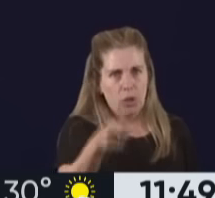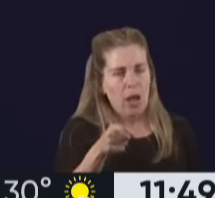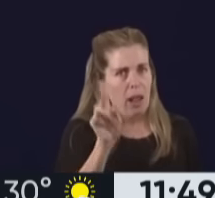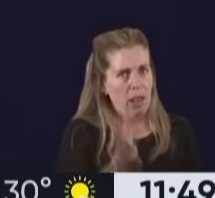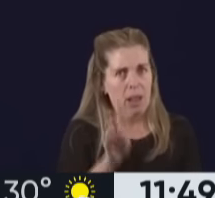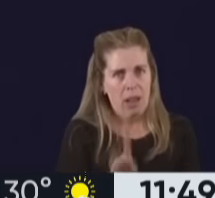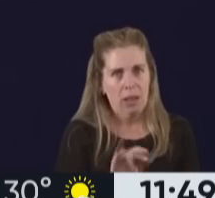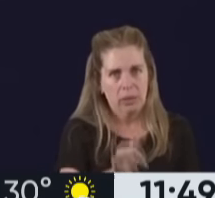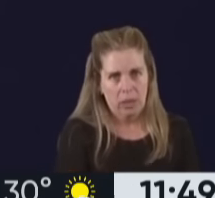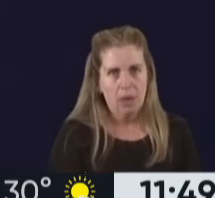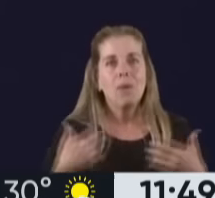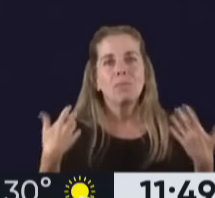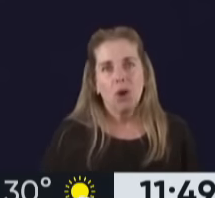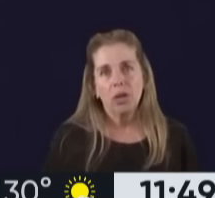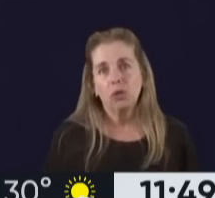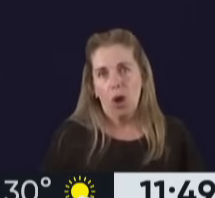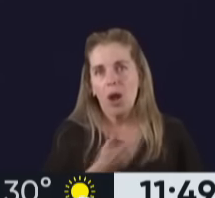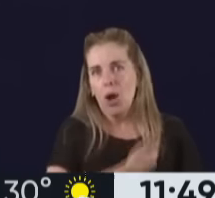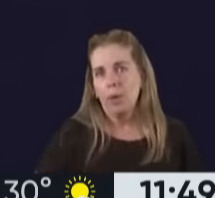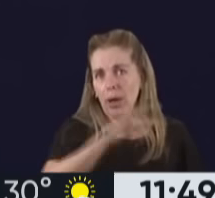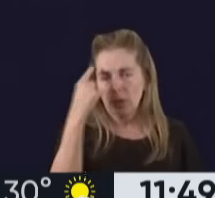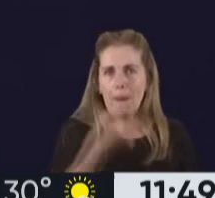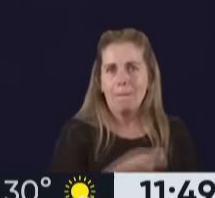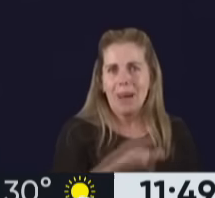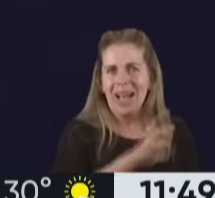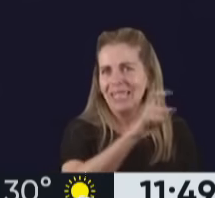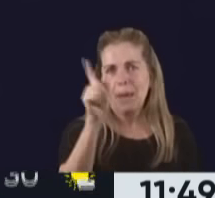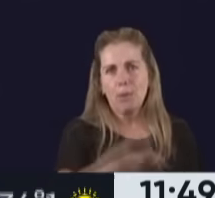que efectivamente el gobierno nacional solventa el 100% de los gastos en los